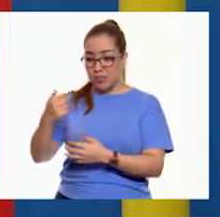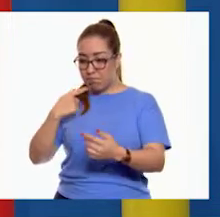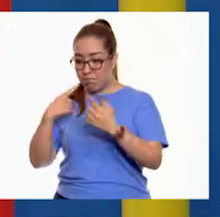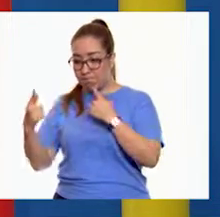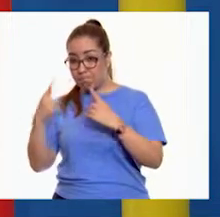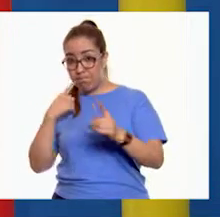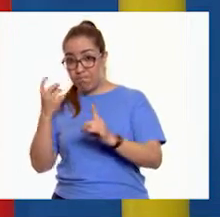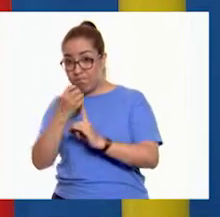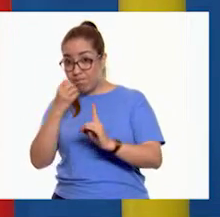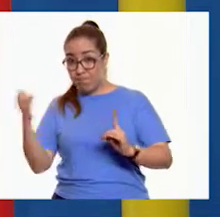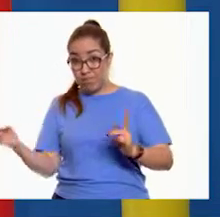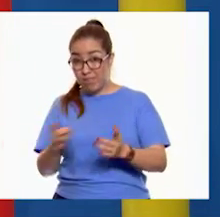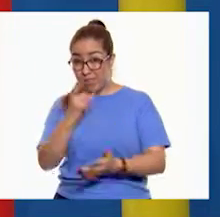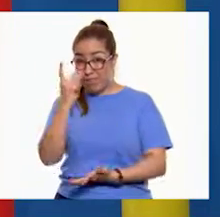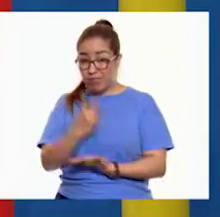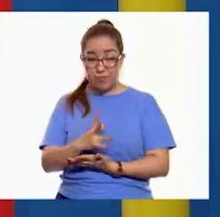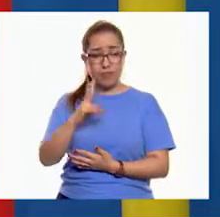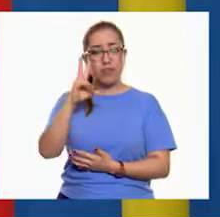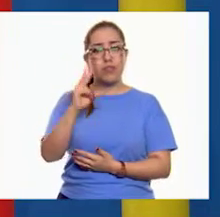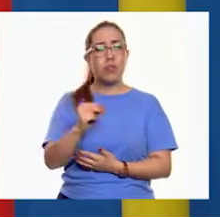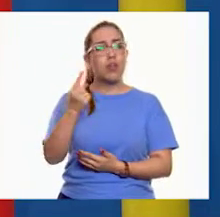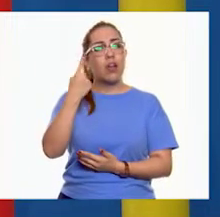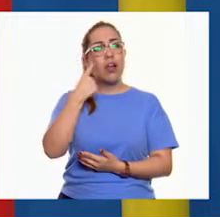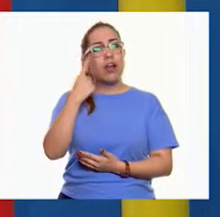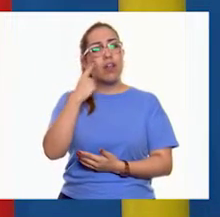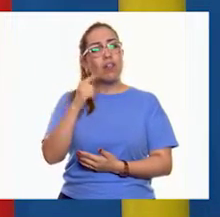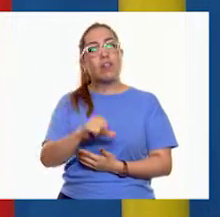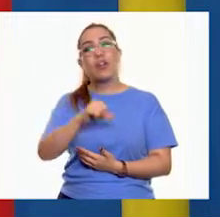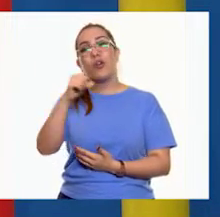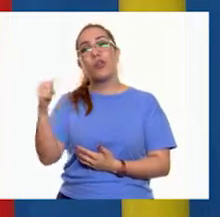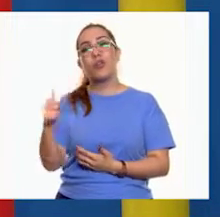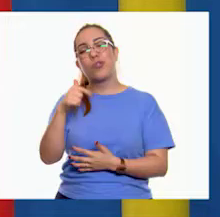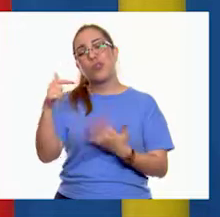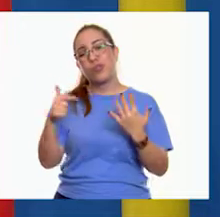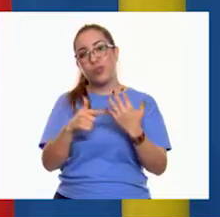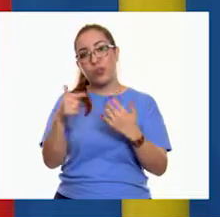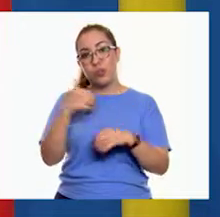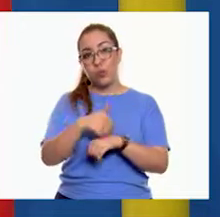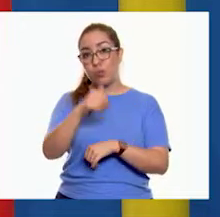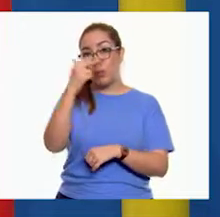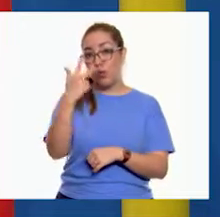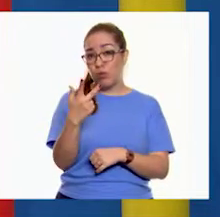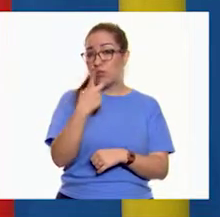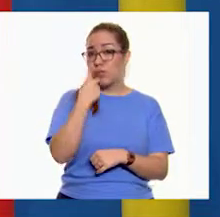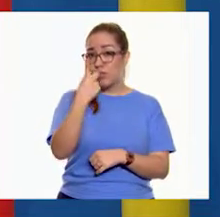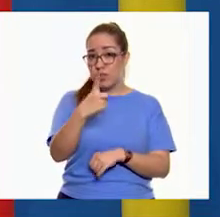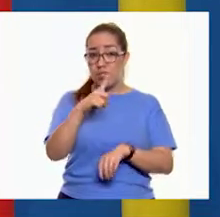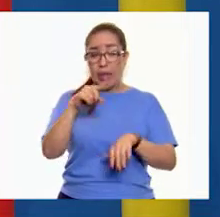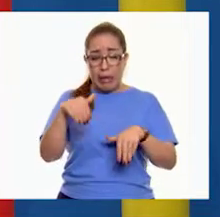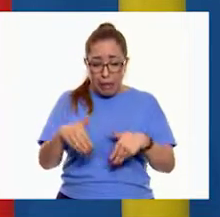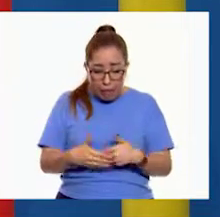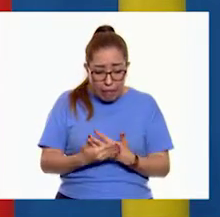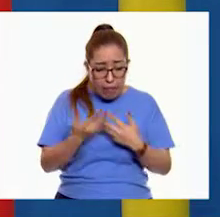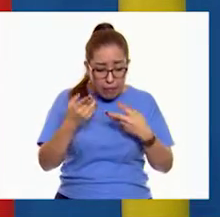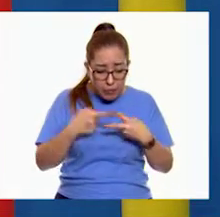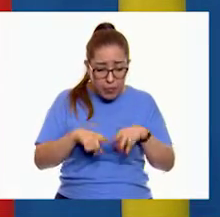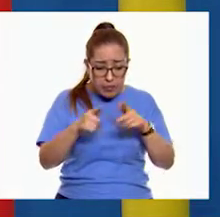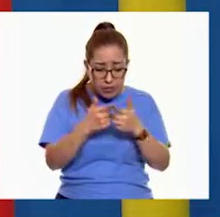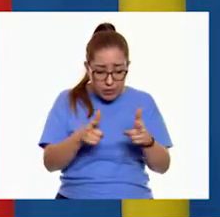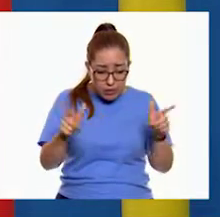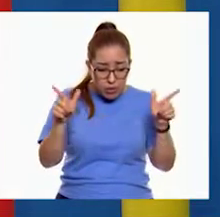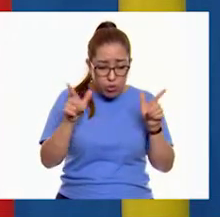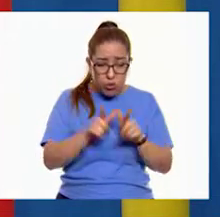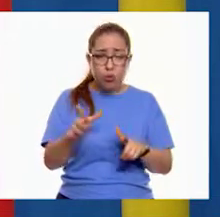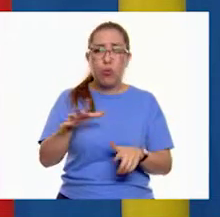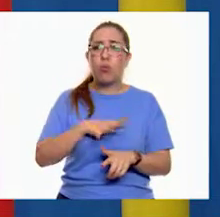el reconocimiento de sus derechos. Veamos ahora el siguiente punto que marca el nacimiento de un movimiento que buscaba defender los derechos de un